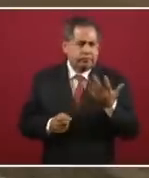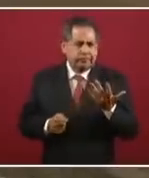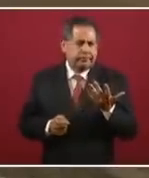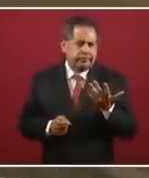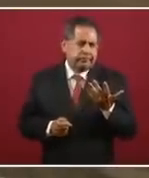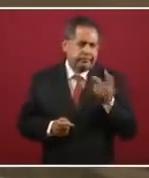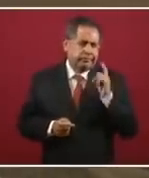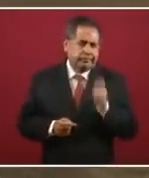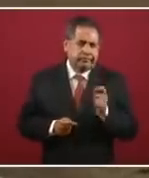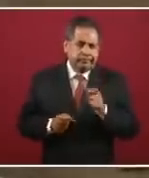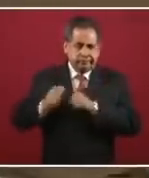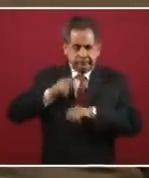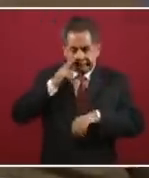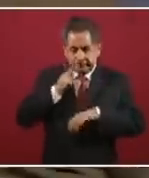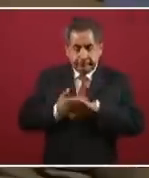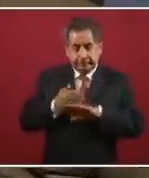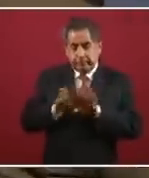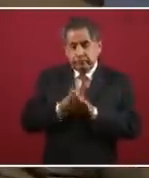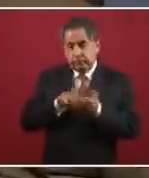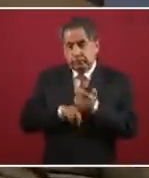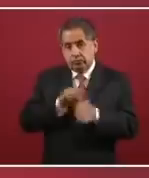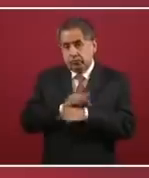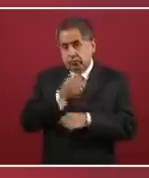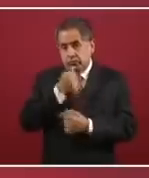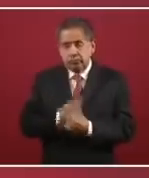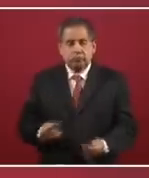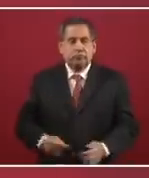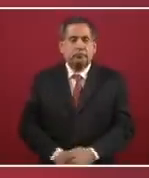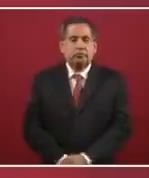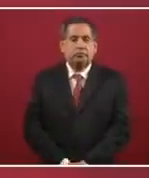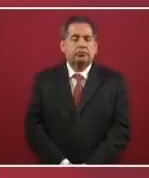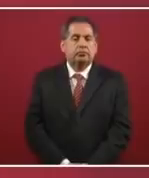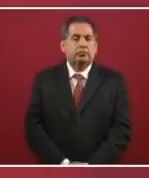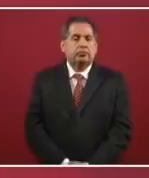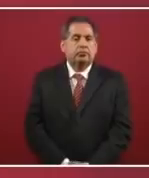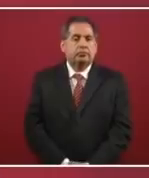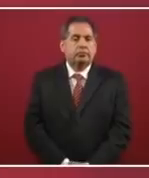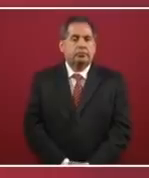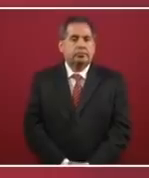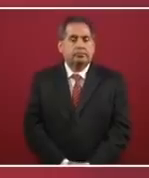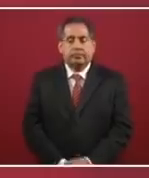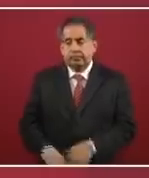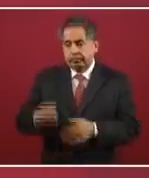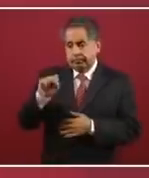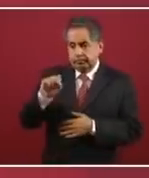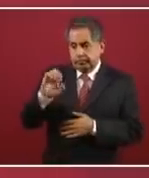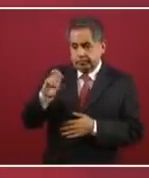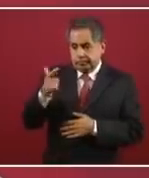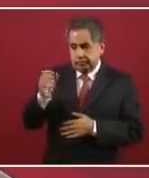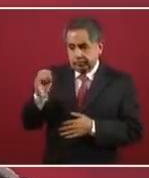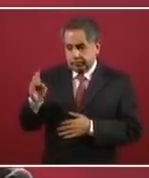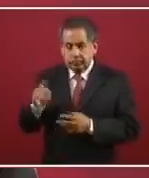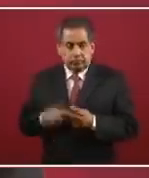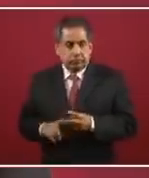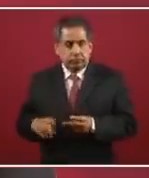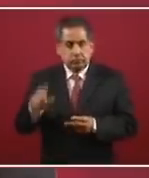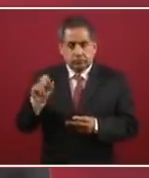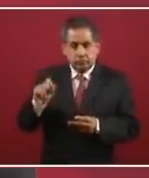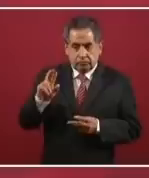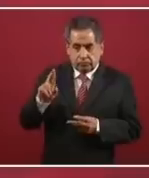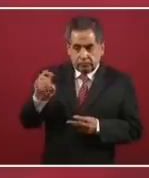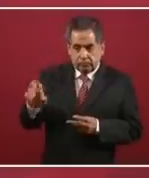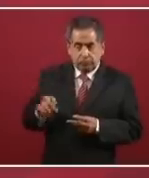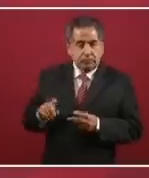que compete al cuidado y la protección de los niños. Gracias. Bueno, la Secretaría de Gobernación, Relaciones Exteriores, con